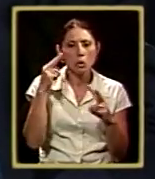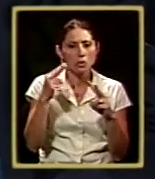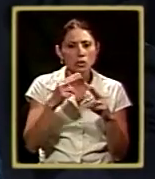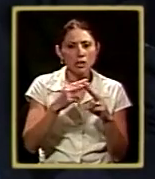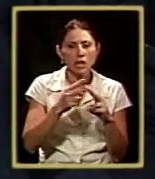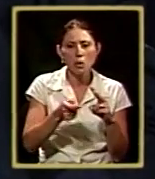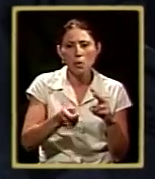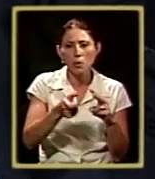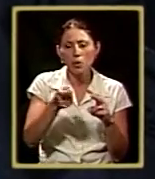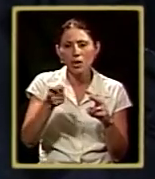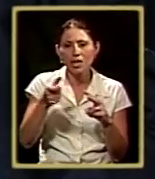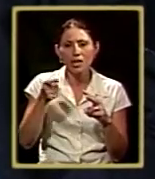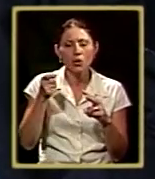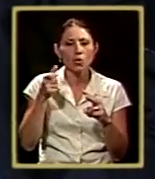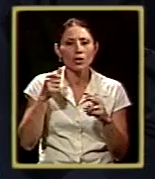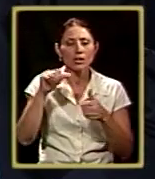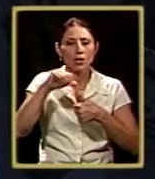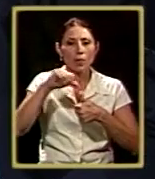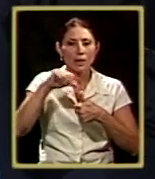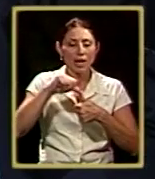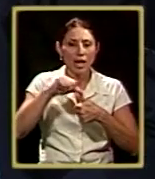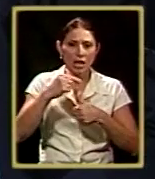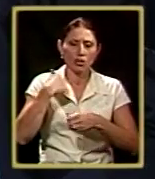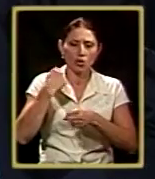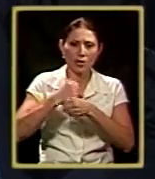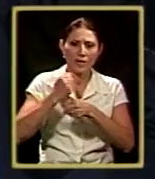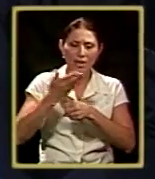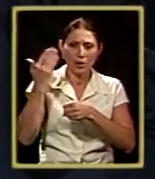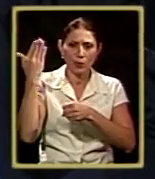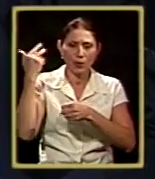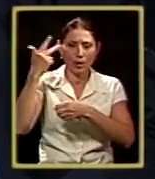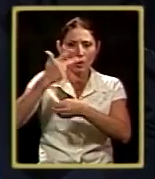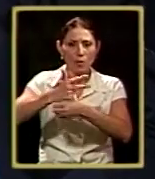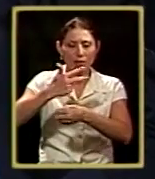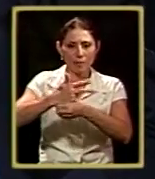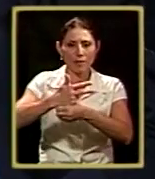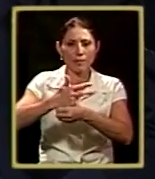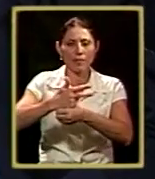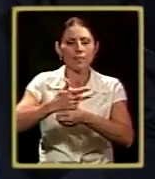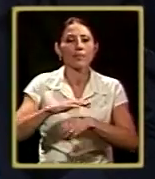La SIECA queda en Guatemala, para aquellas amigas y amigos que no lo ubican,